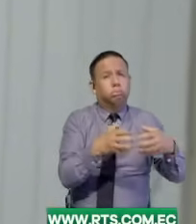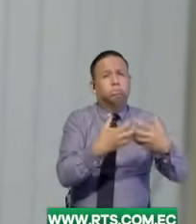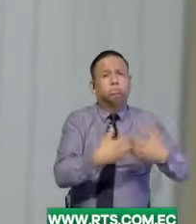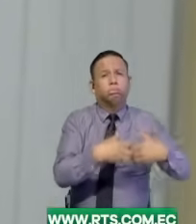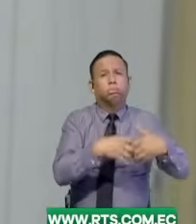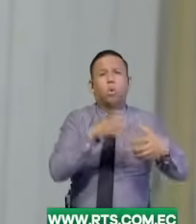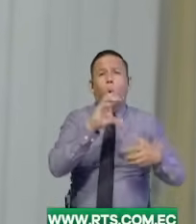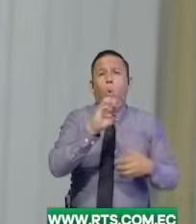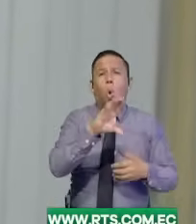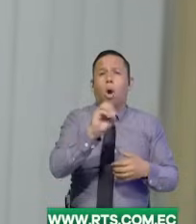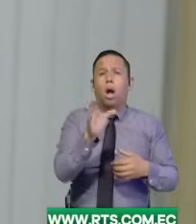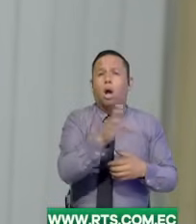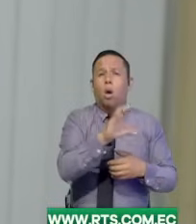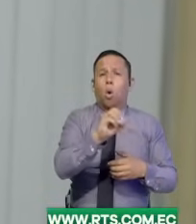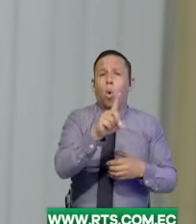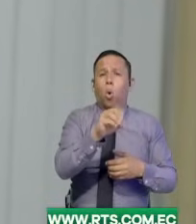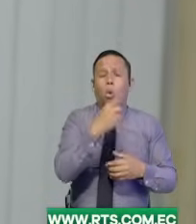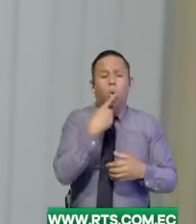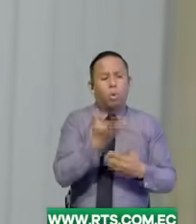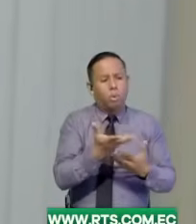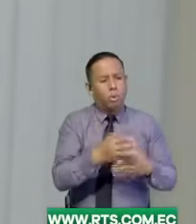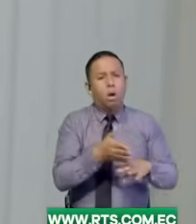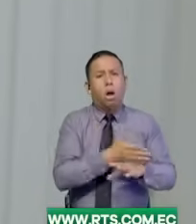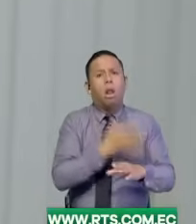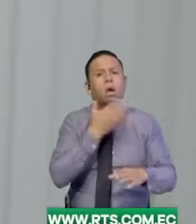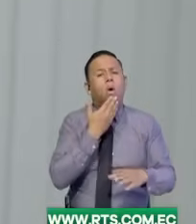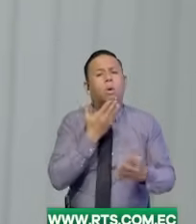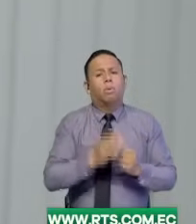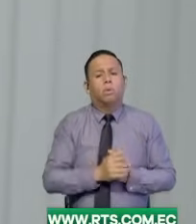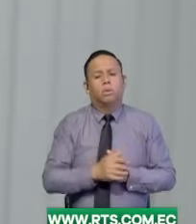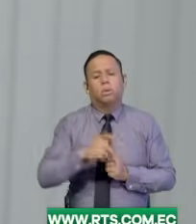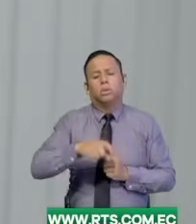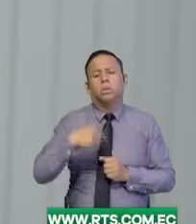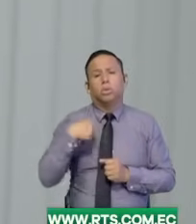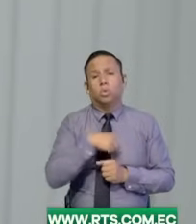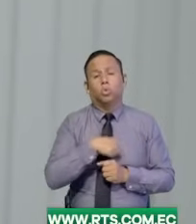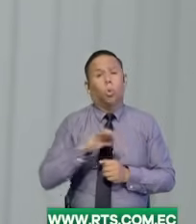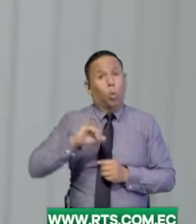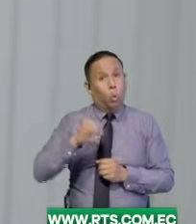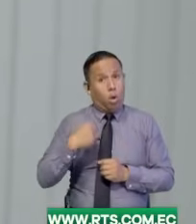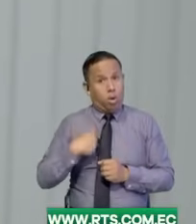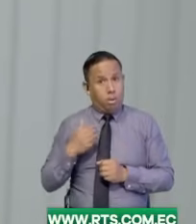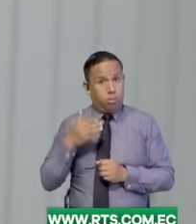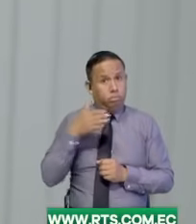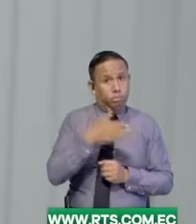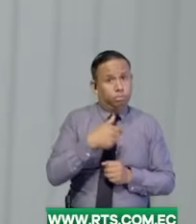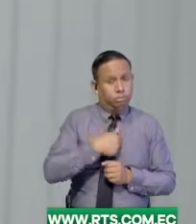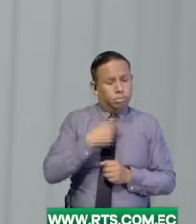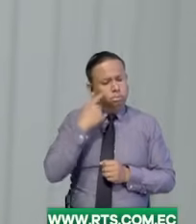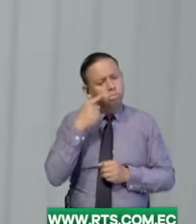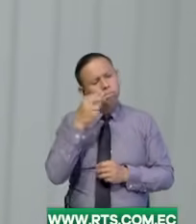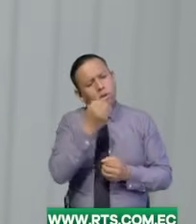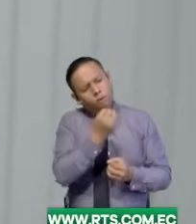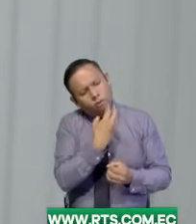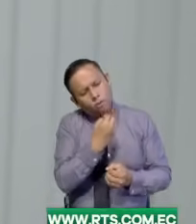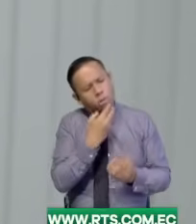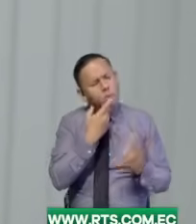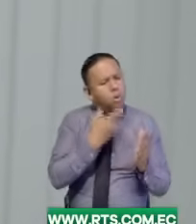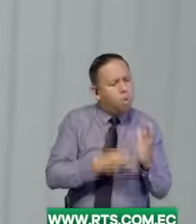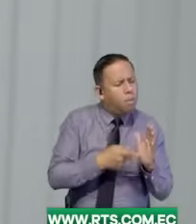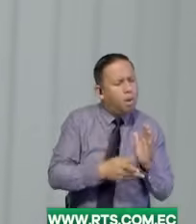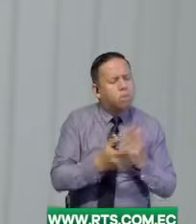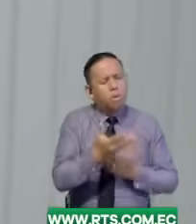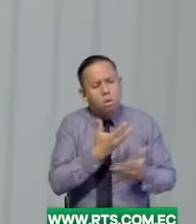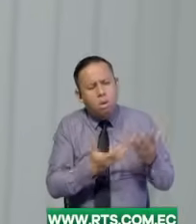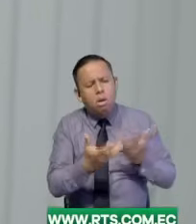inactiva y peor la obra de captación. Más bien, yo lo que quiero ir a hacer el día jueves es entender bien cuál es el origen de los problemas, ver bien